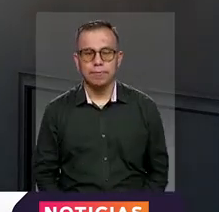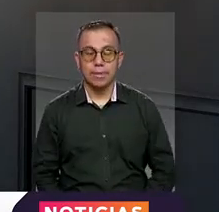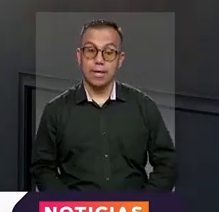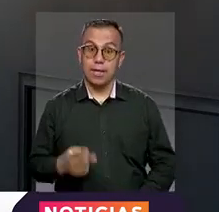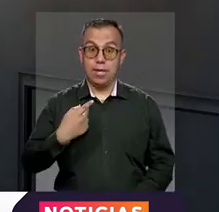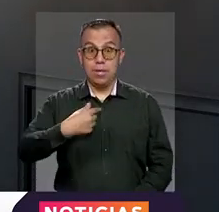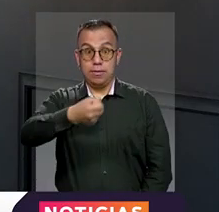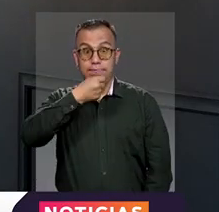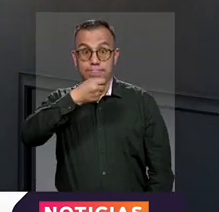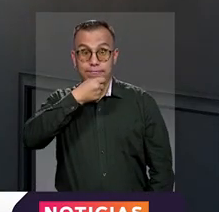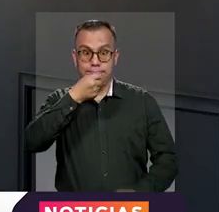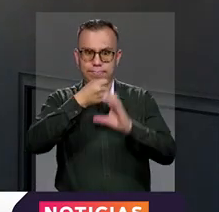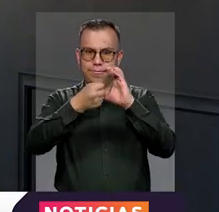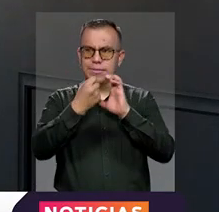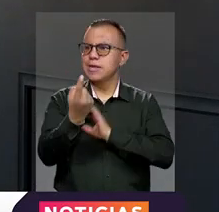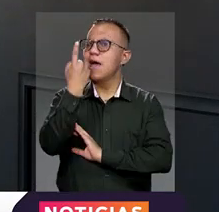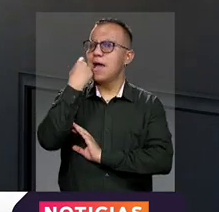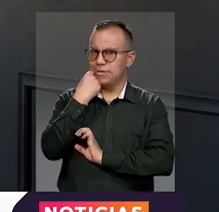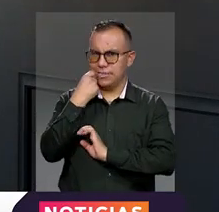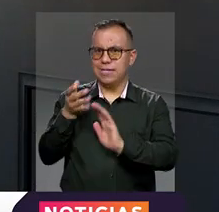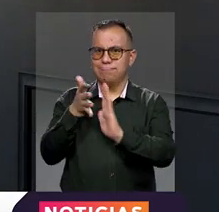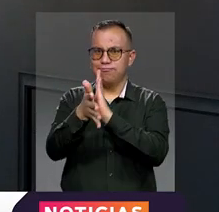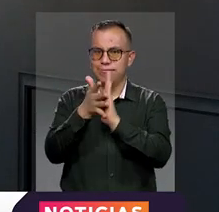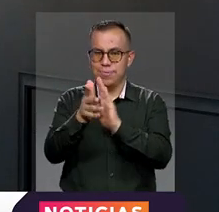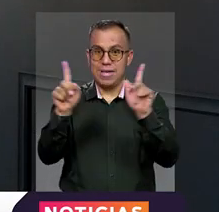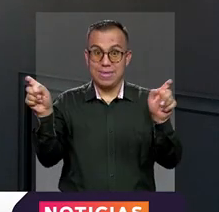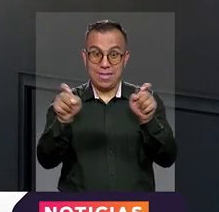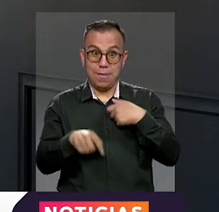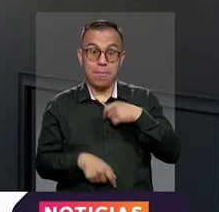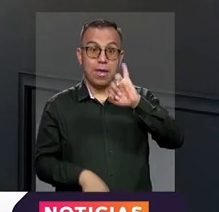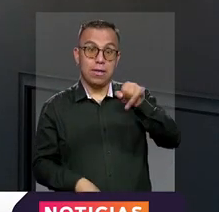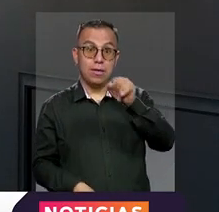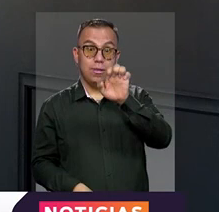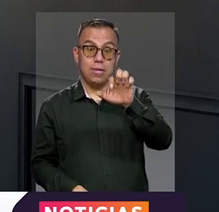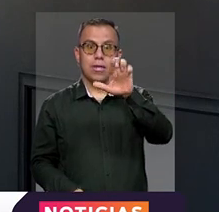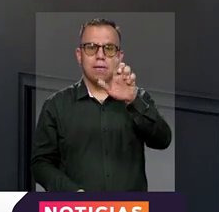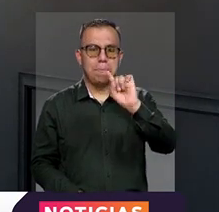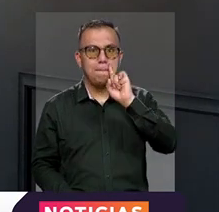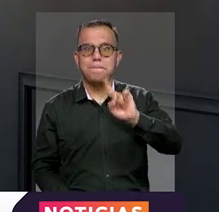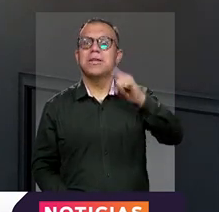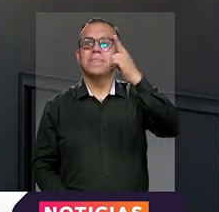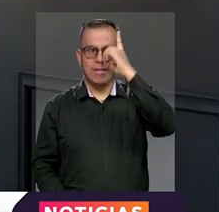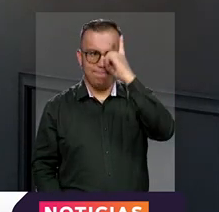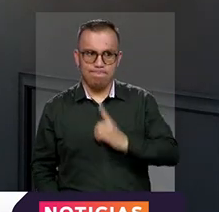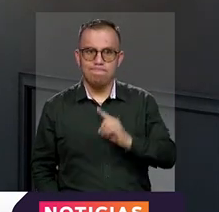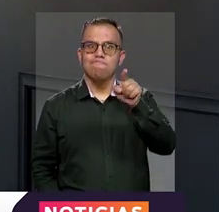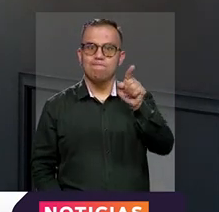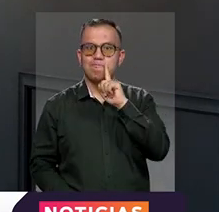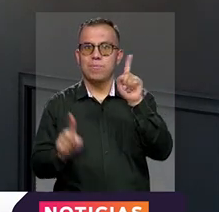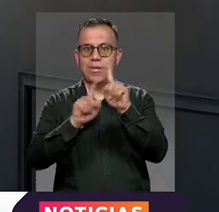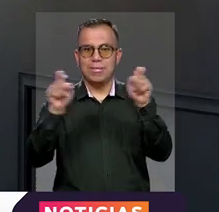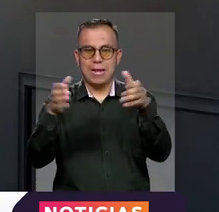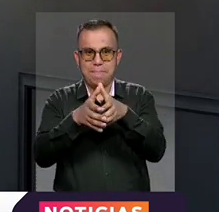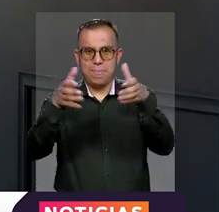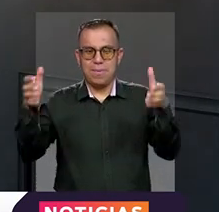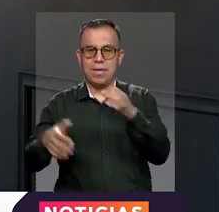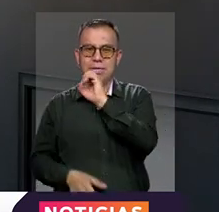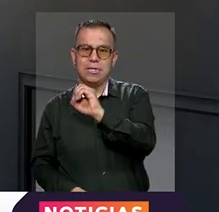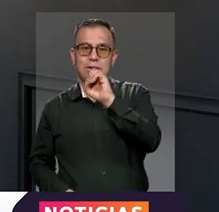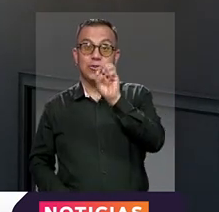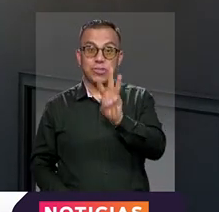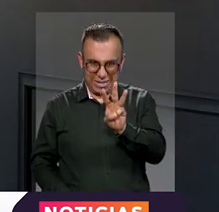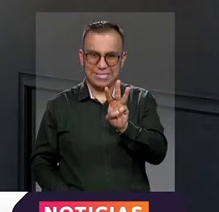Noticias Capital informó el día de ayer que la Jurisdicción Especial para la Paz tomó la primera decisión de fondo en el macrocaso 03